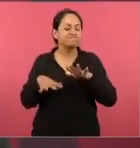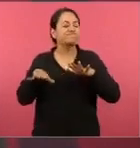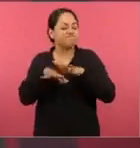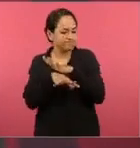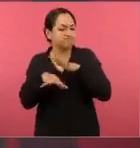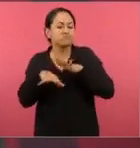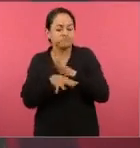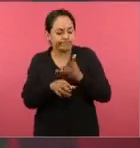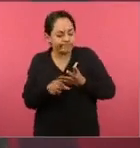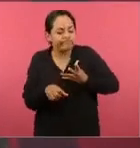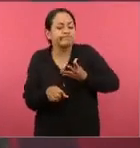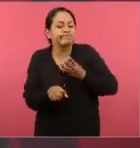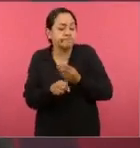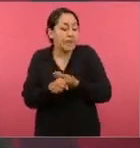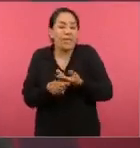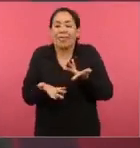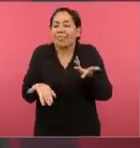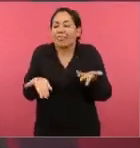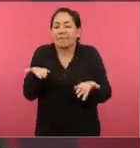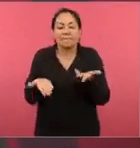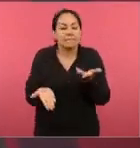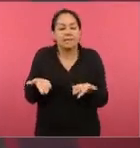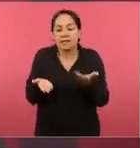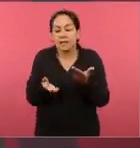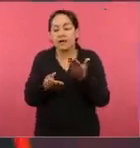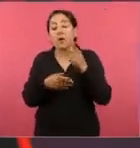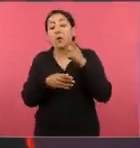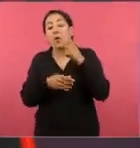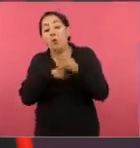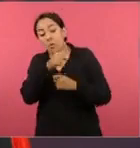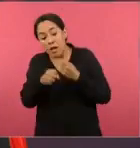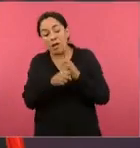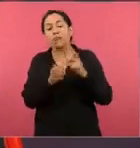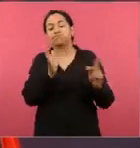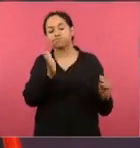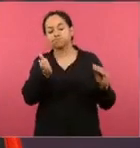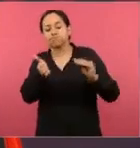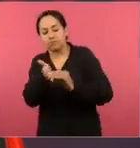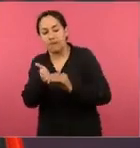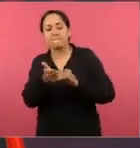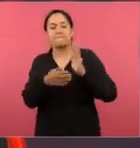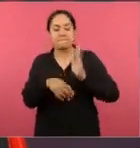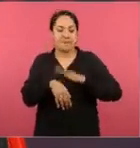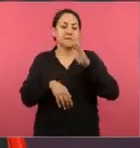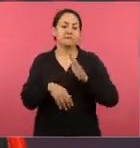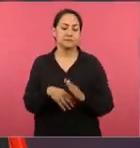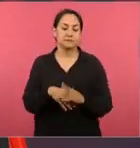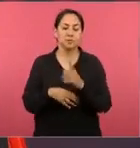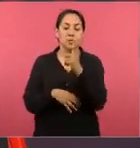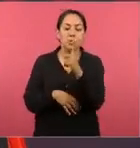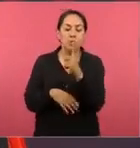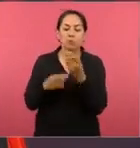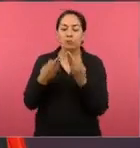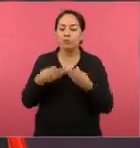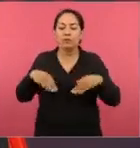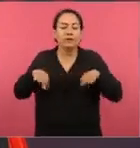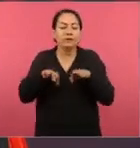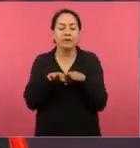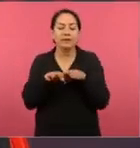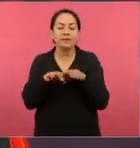incorporamos, y será para el siguiente ciclo escolar que estén incorporadas. Aquí lo más importante es que se tenga claro